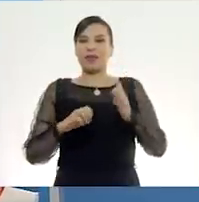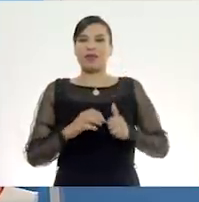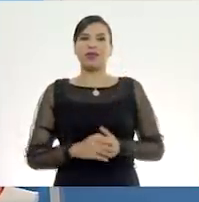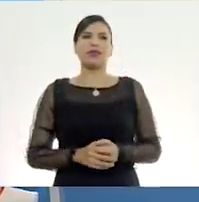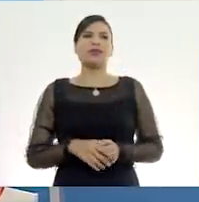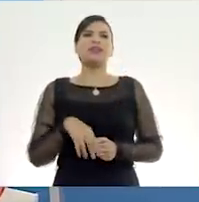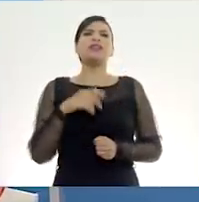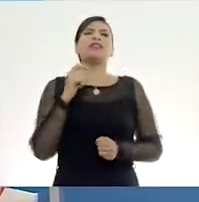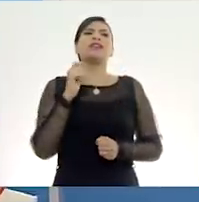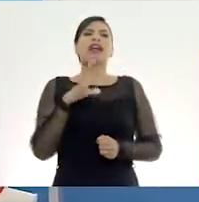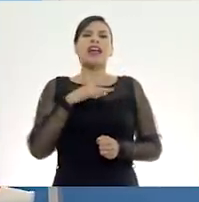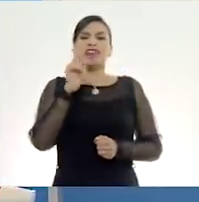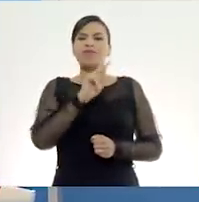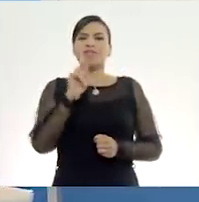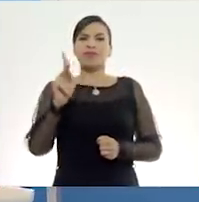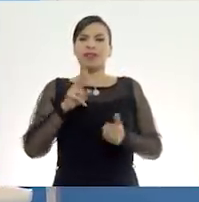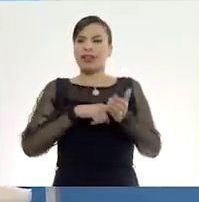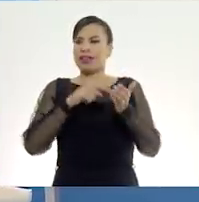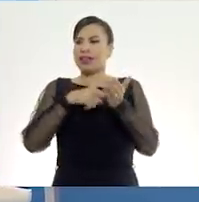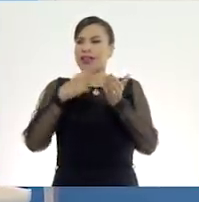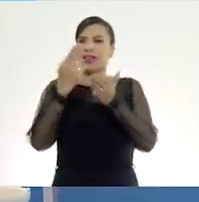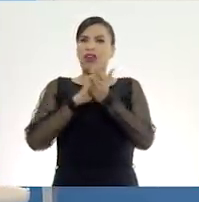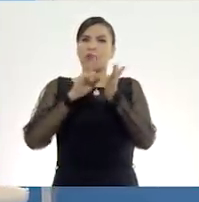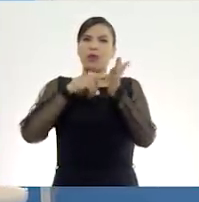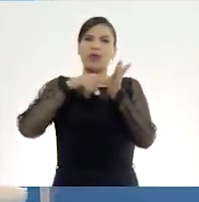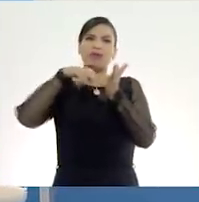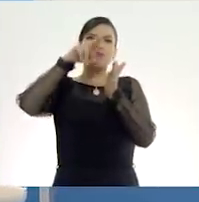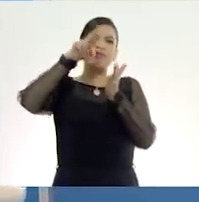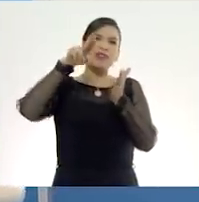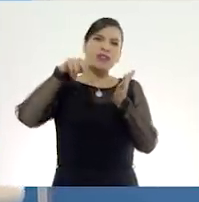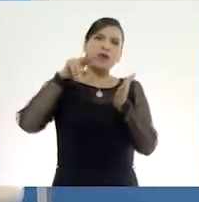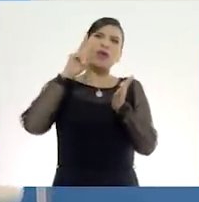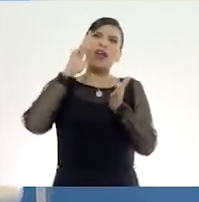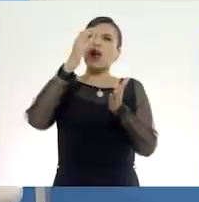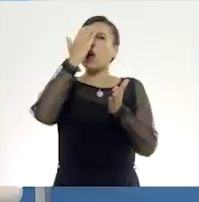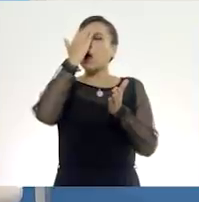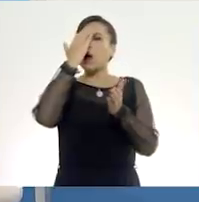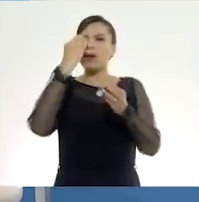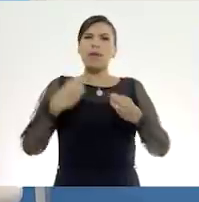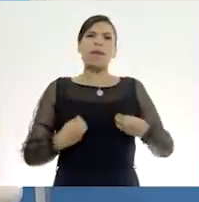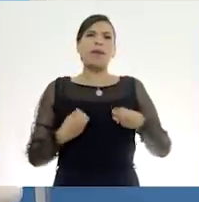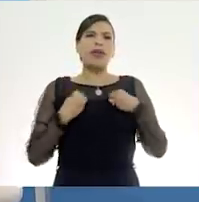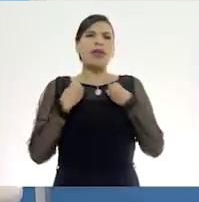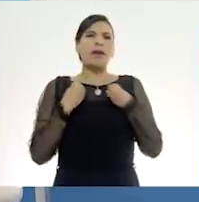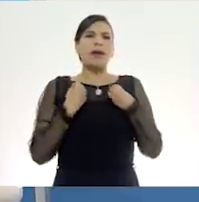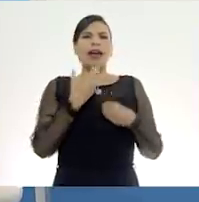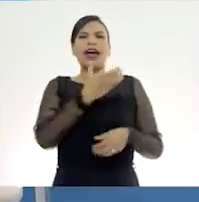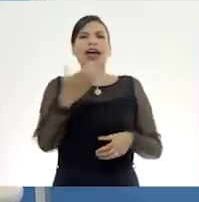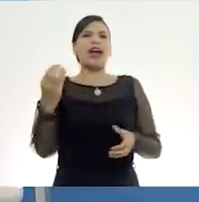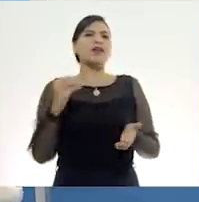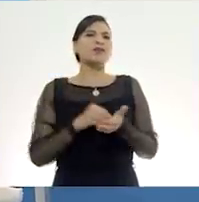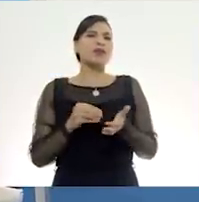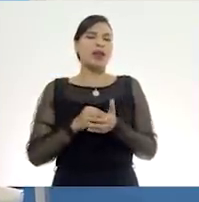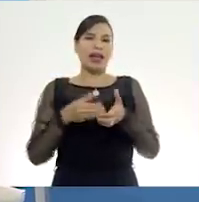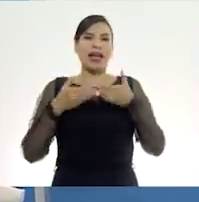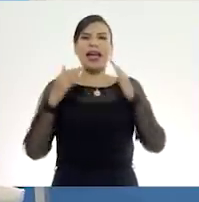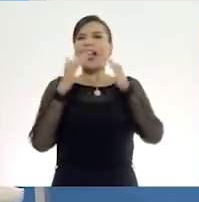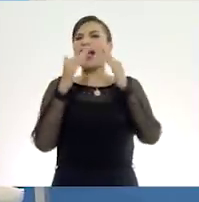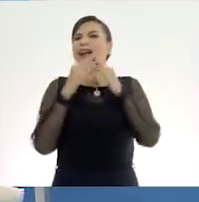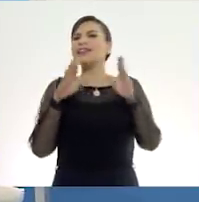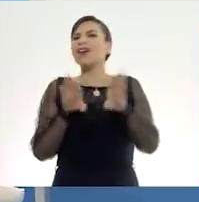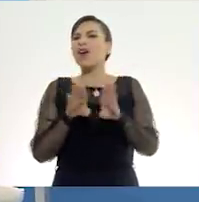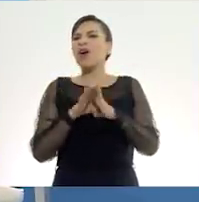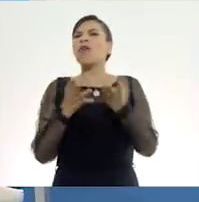¿qué similitud hay entre la pintura y lo que ustedes conocen que se vive todavía en el campo? ¿Las casas cómo son?